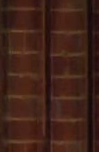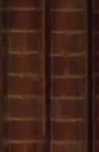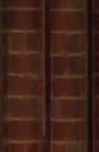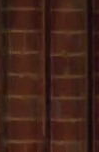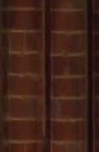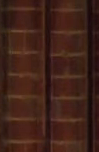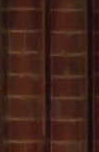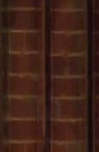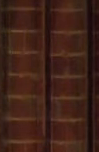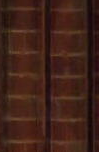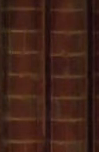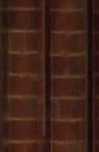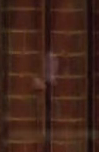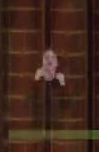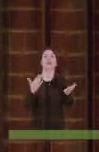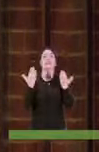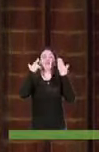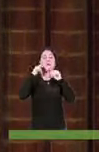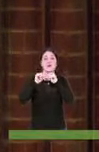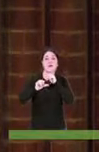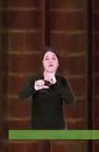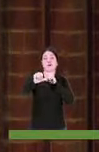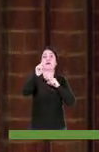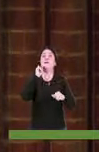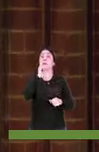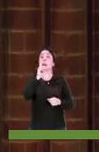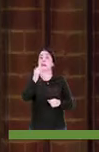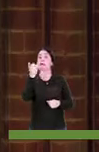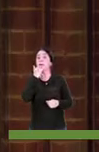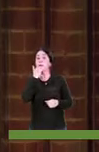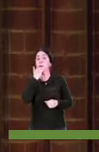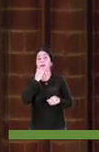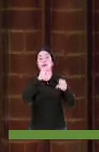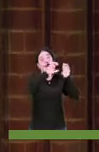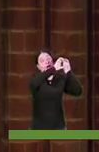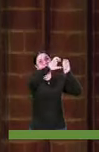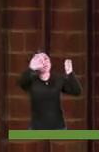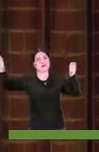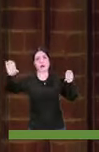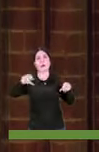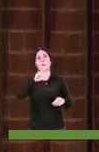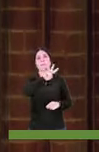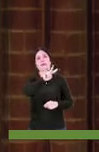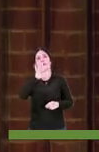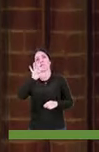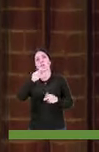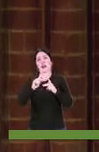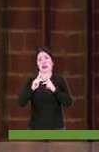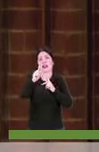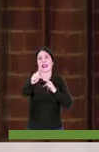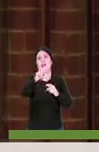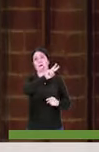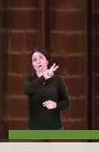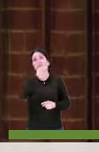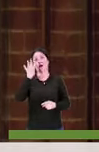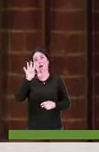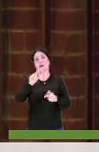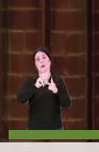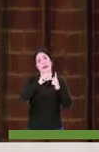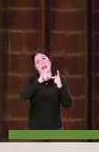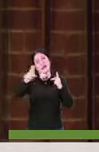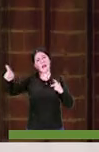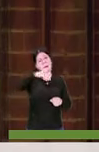sostenible. La primera línea del metro de Bogotá tiene una longitud de 24 kilómetros, va a contar con 16